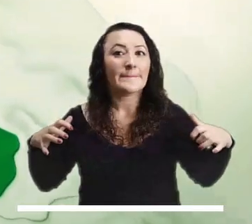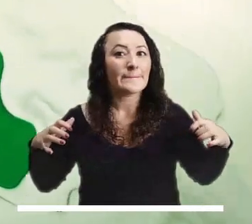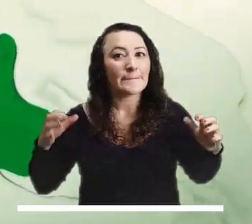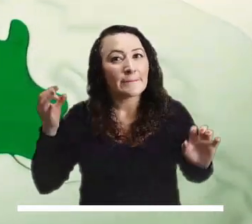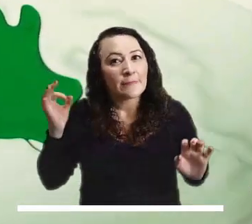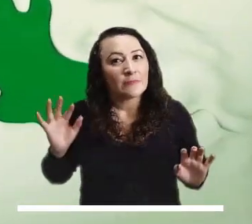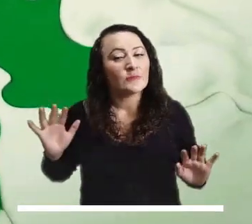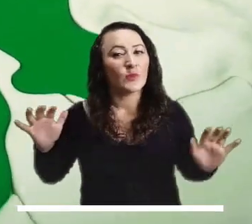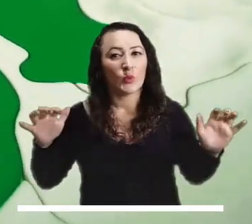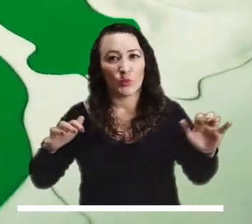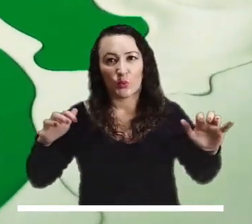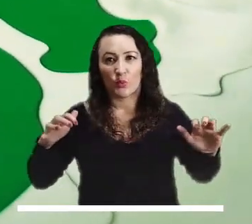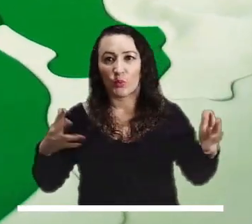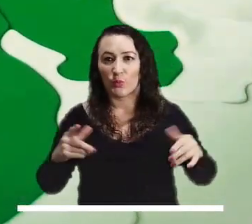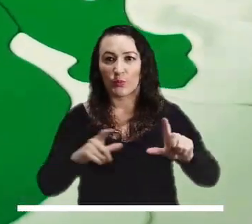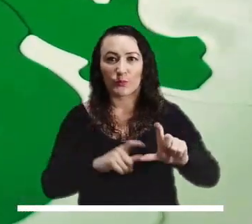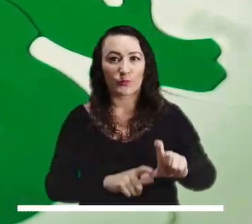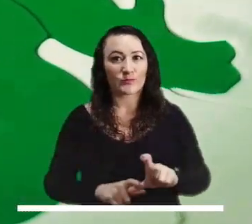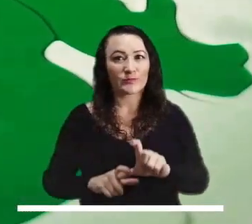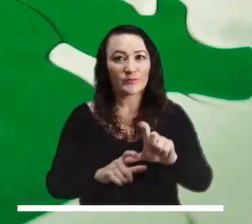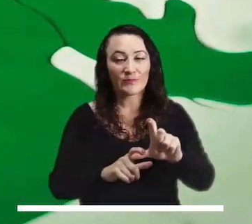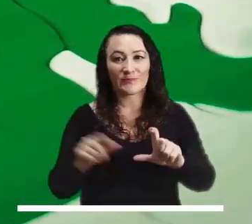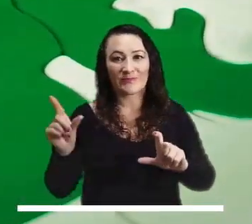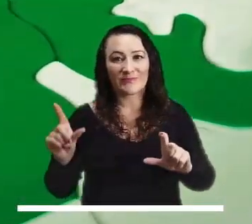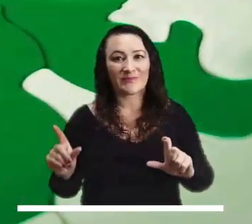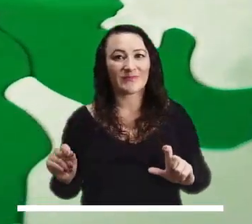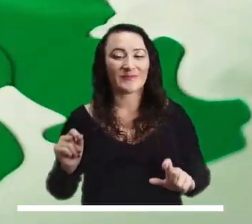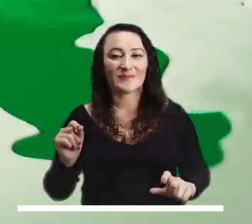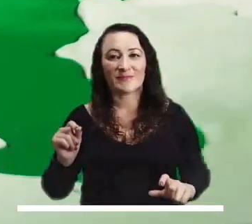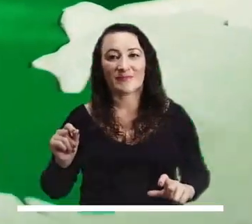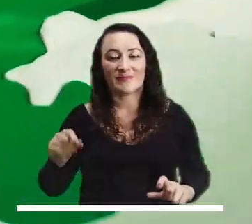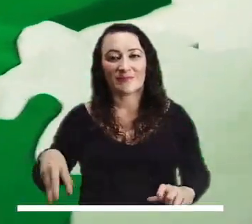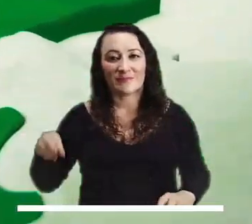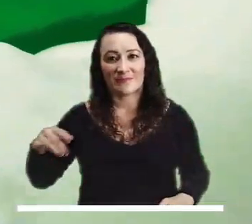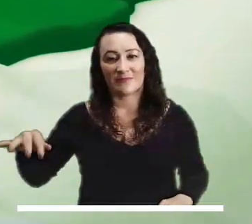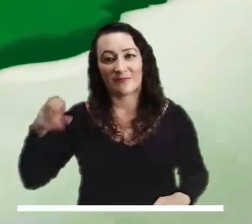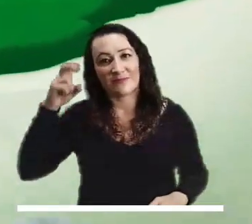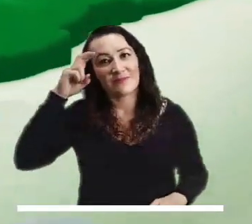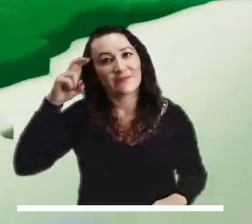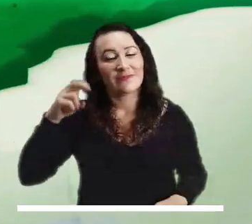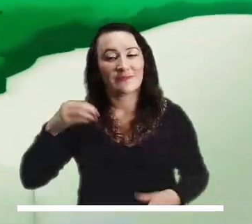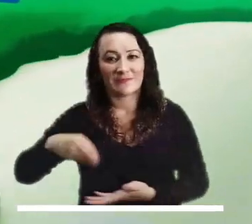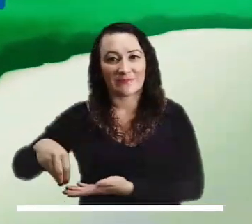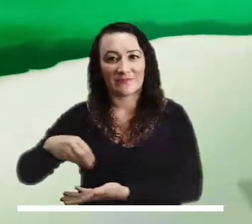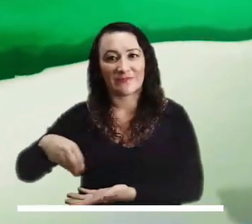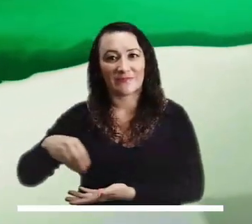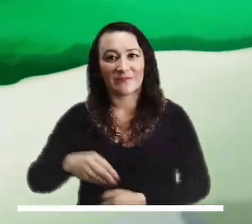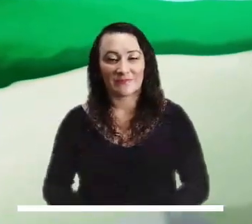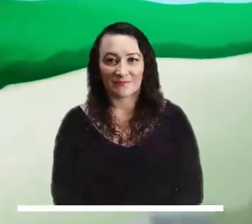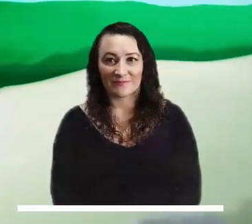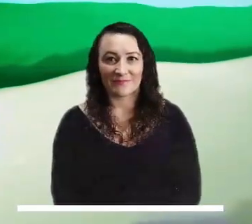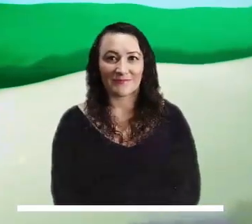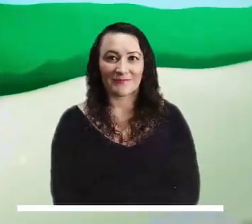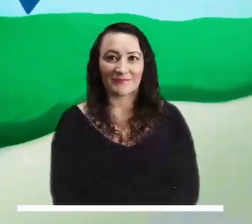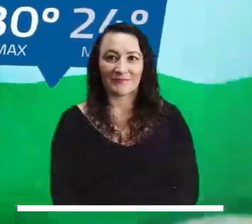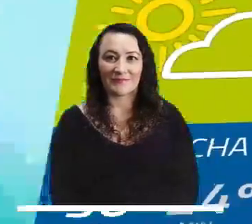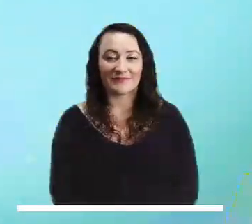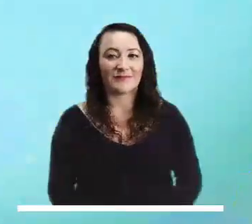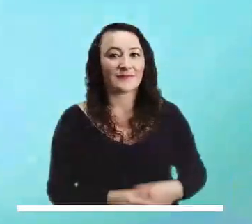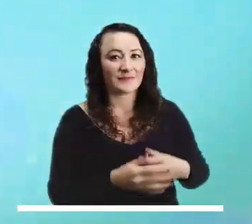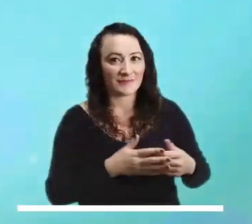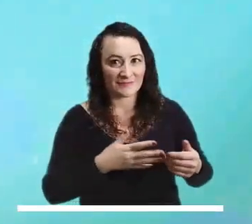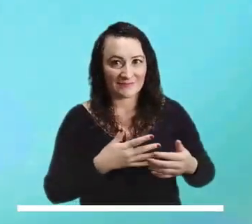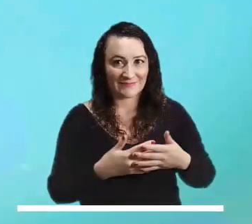Aunque en el Caribe los pronósticos anuncian tiempo seco, no se descartan lluvias en La Guajira, Cesar y norte de Magdalena y